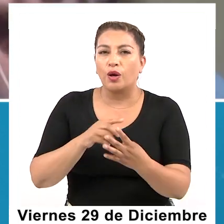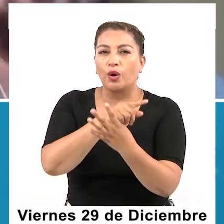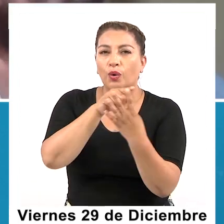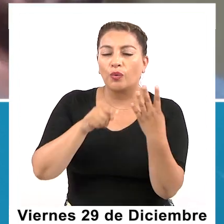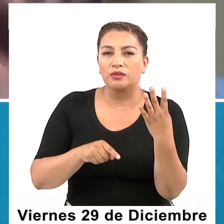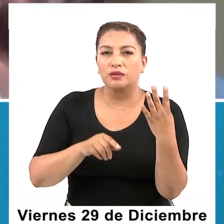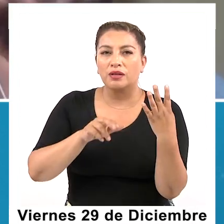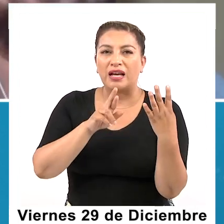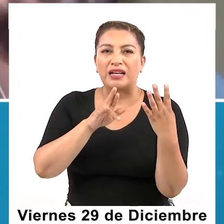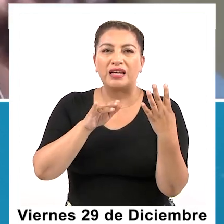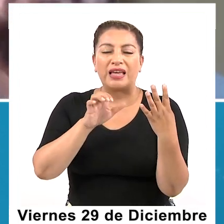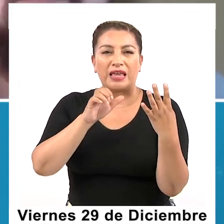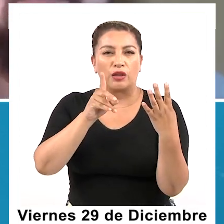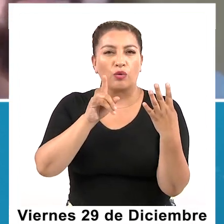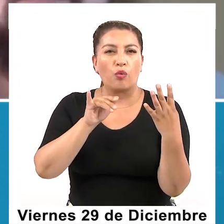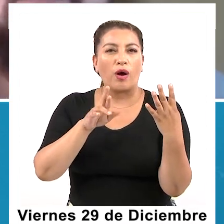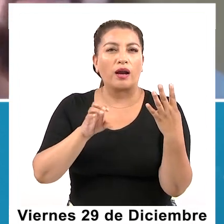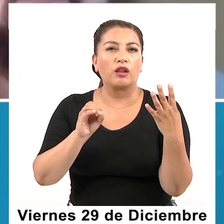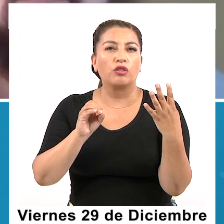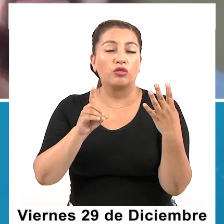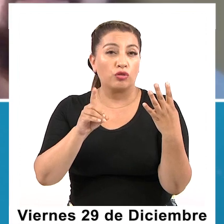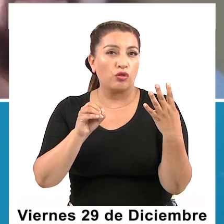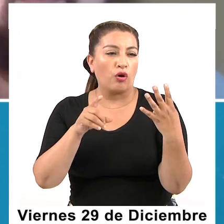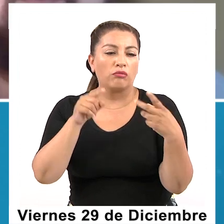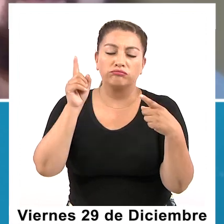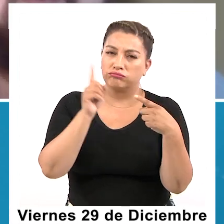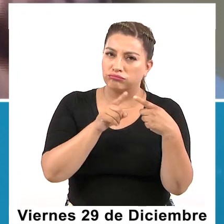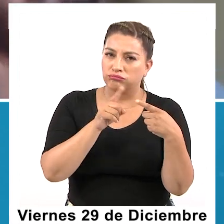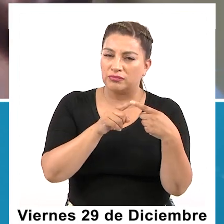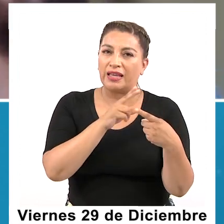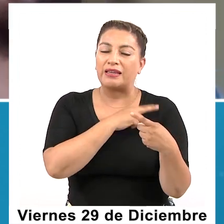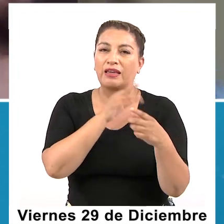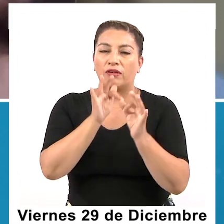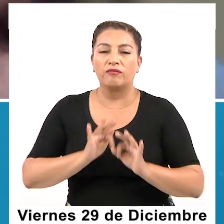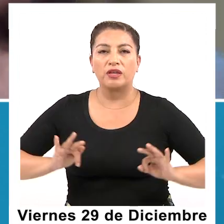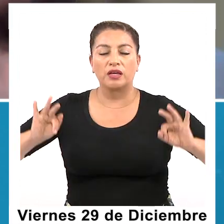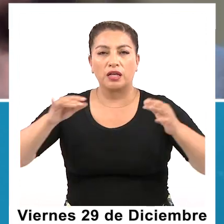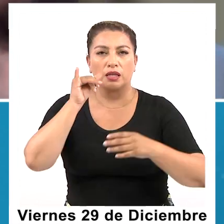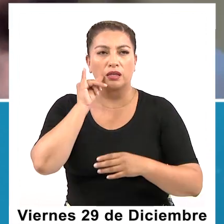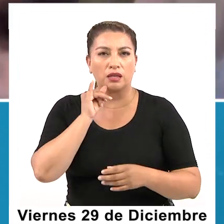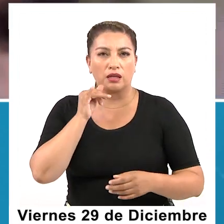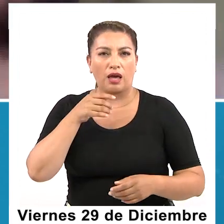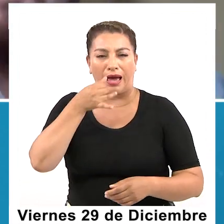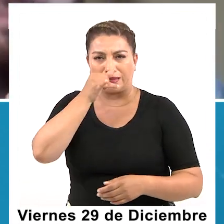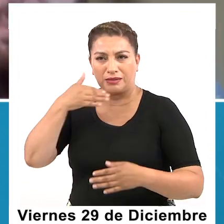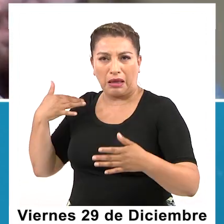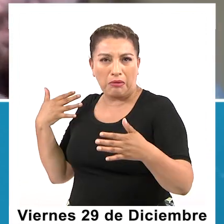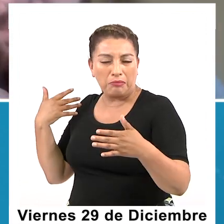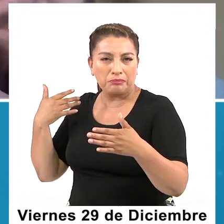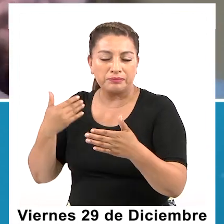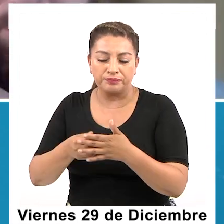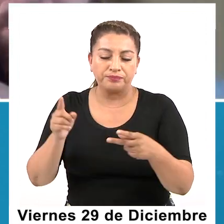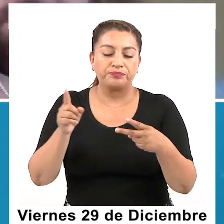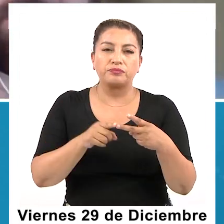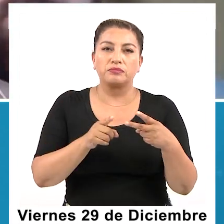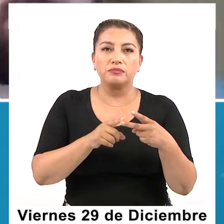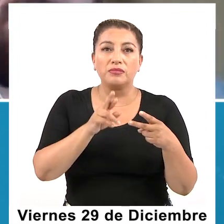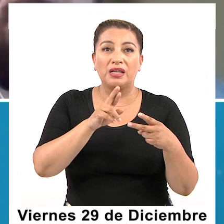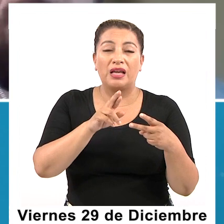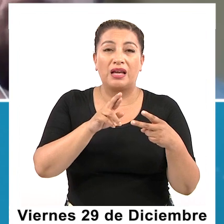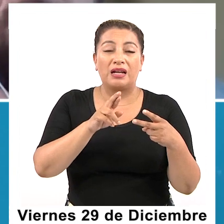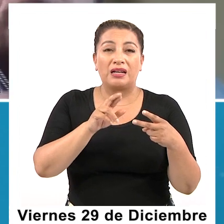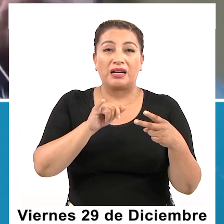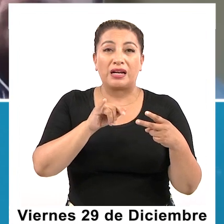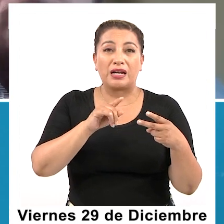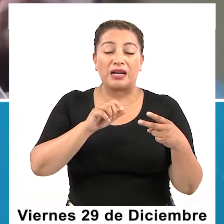Eduardo Ríos, que ya siendo jefe de la Fiscalía Local de Iquique durante largo tiempo, estaba Paula Arancibia, que es asesora